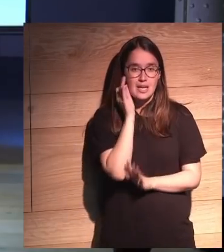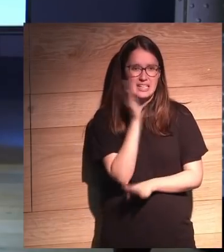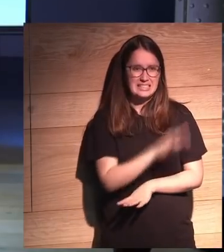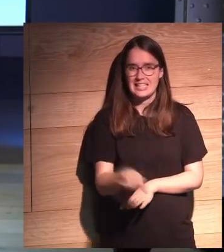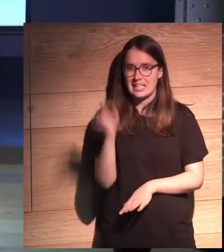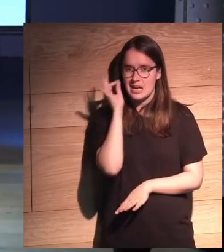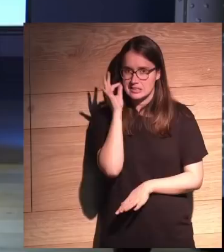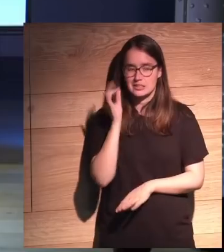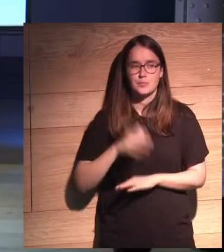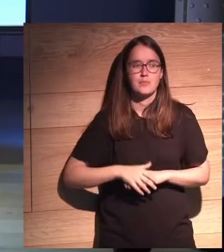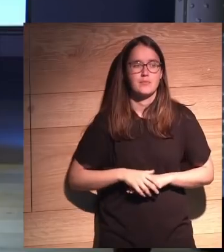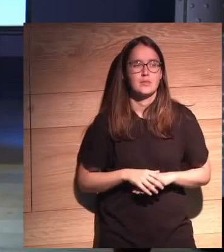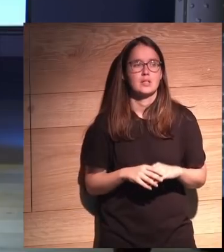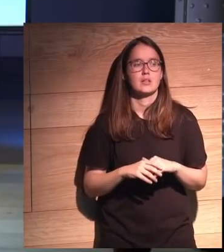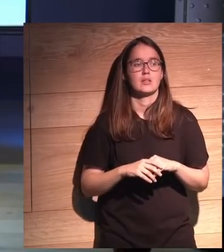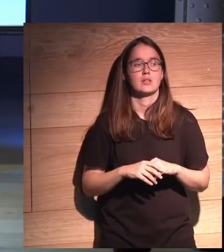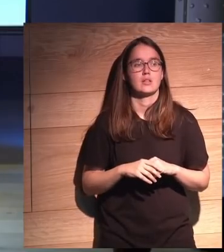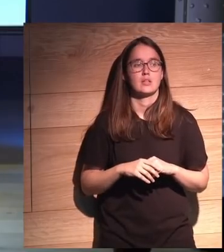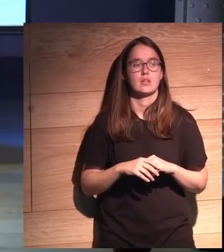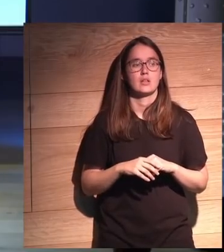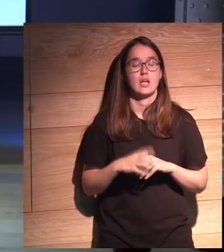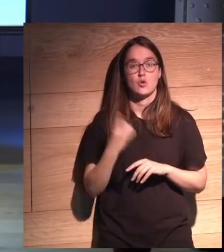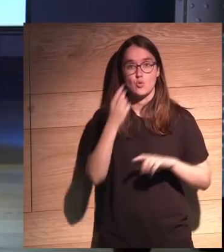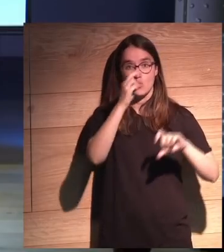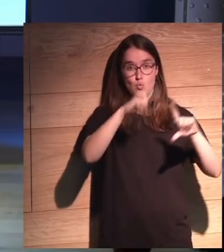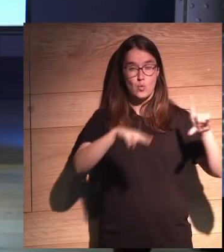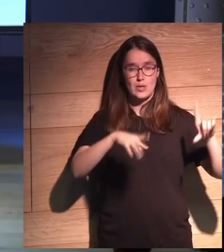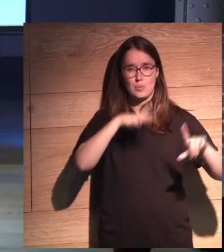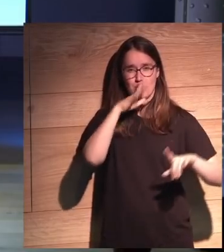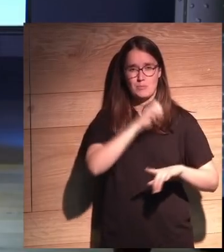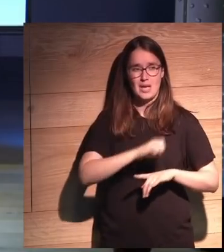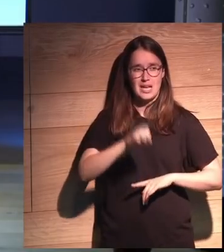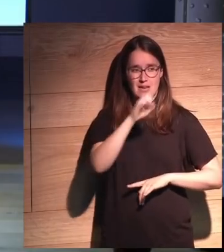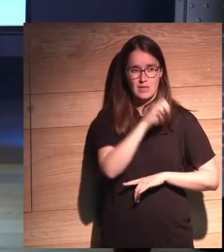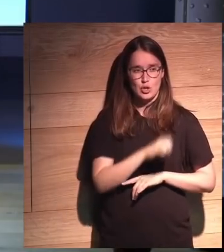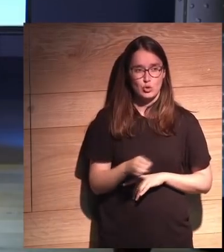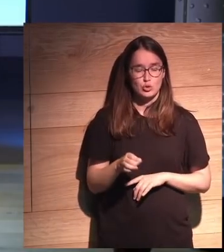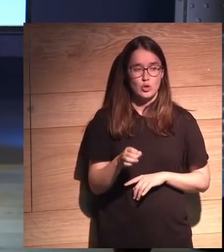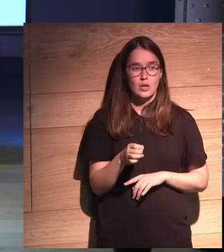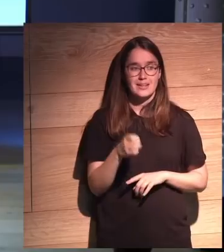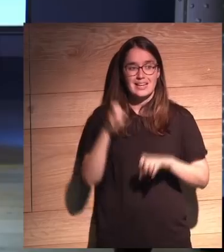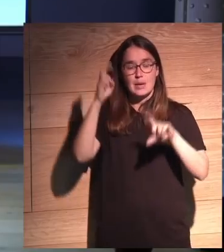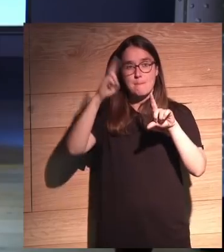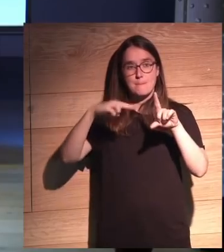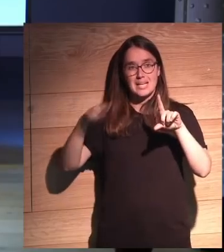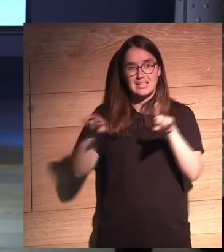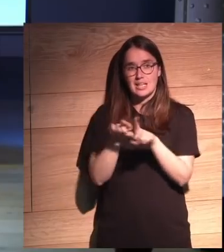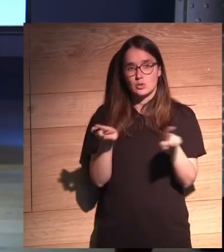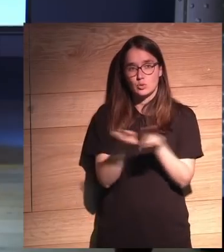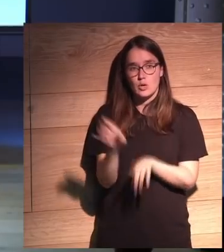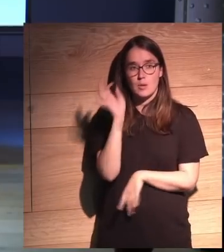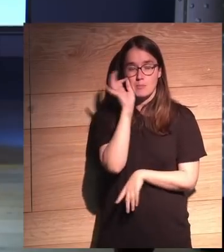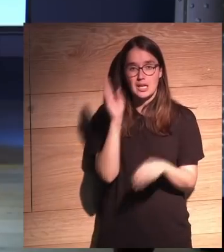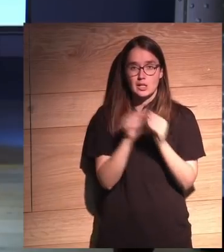también. Y hay un cuadro extraordinario de Berthe Morisot en el que pinta a su hermana